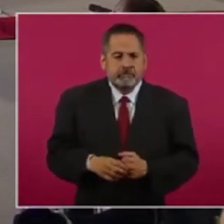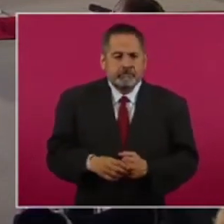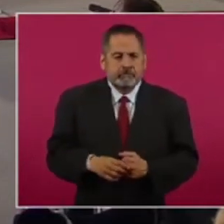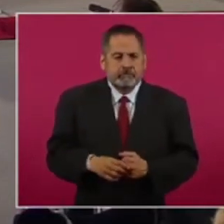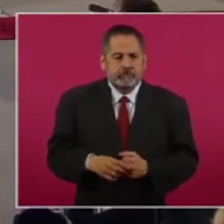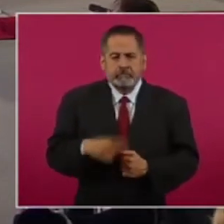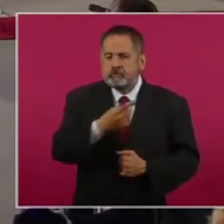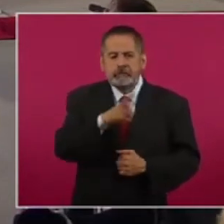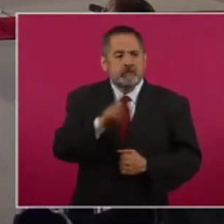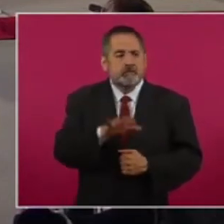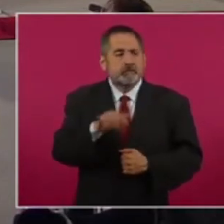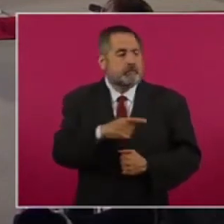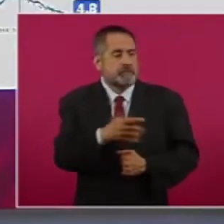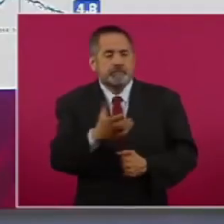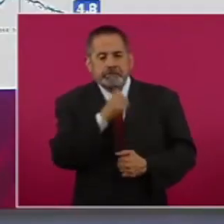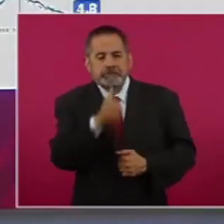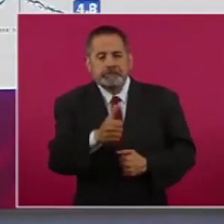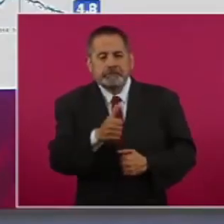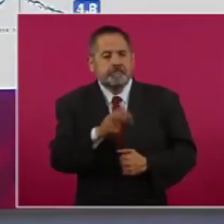y nunca se hacía.